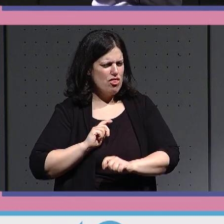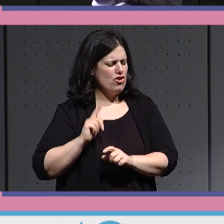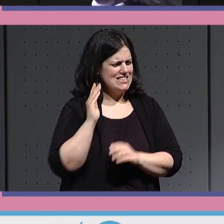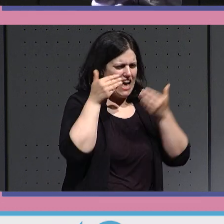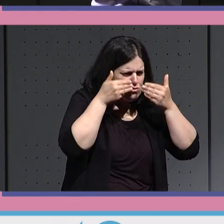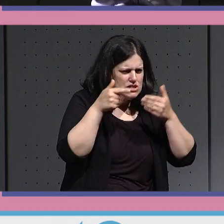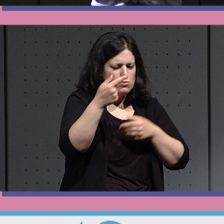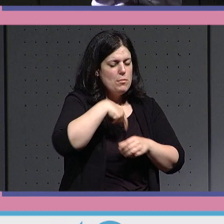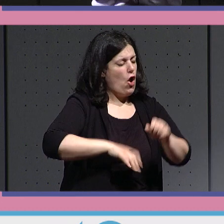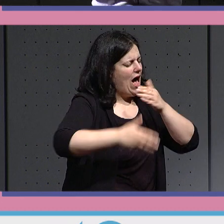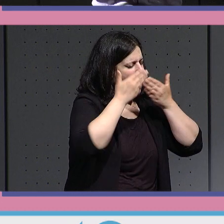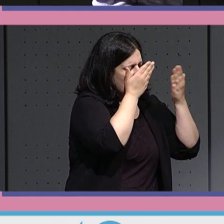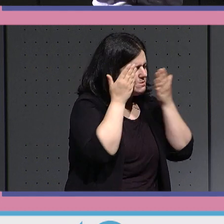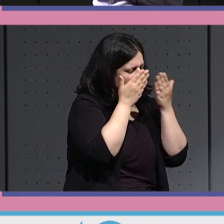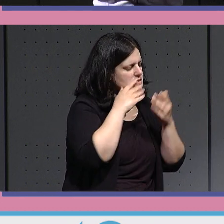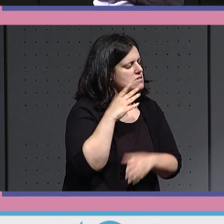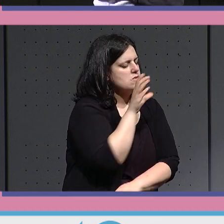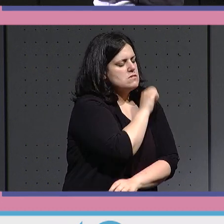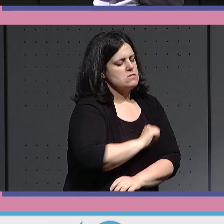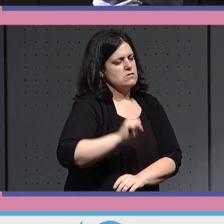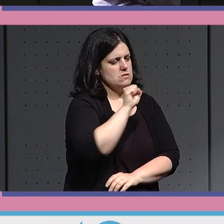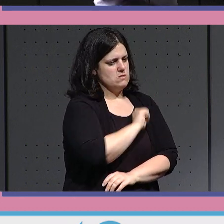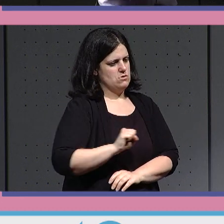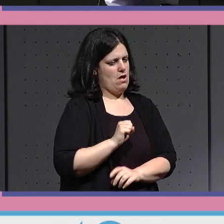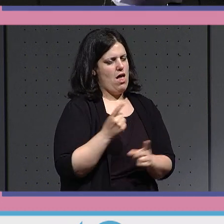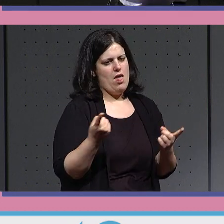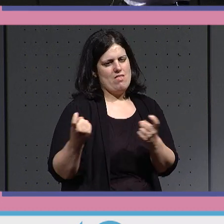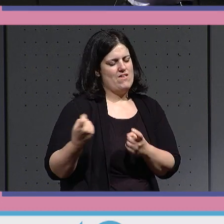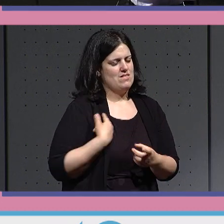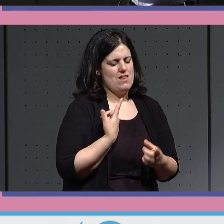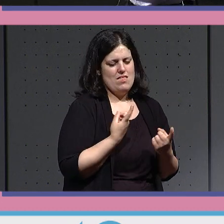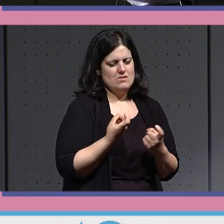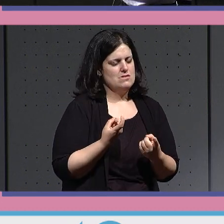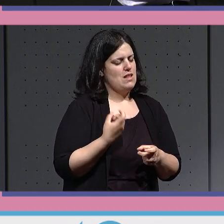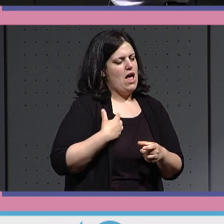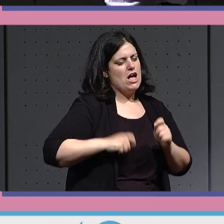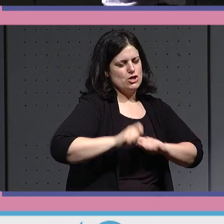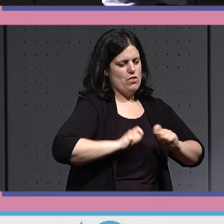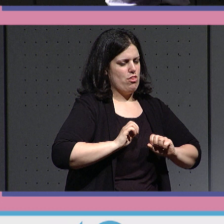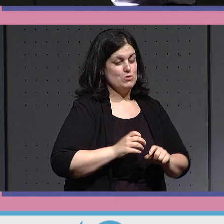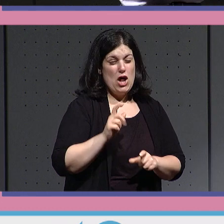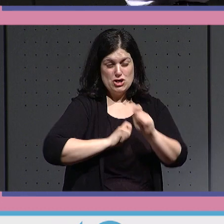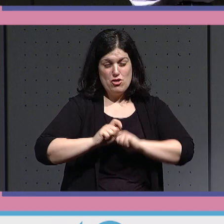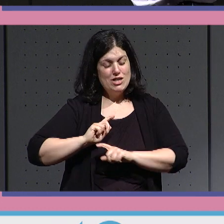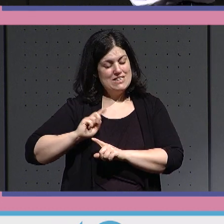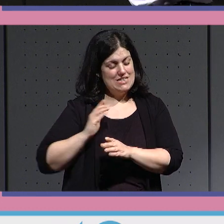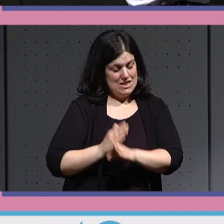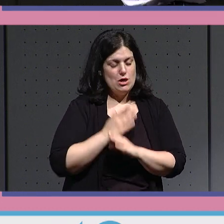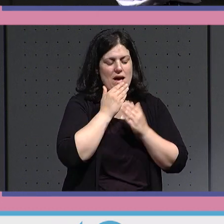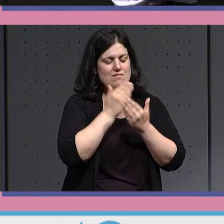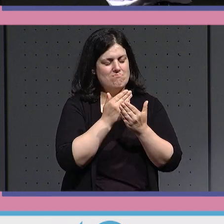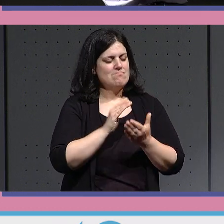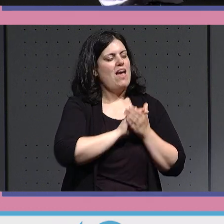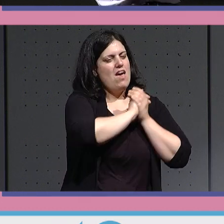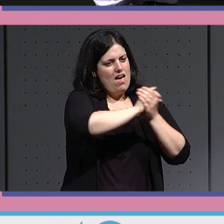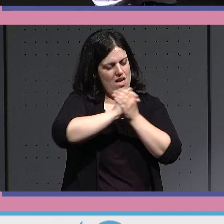una labor maravillosa por la gente, son cosas necesarias. Y yo no tengo más que, repetiros las